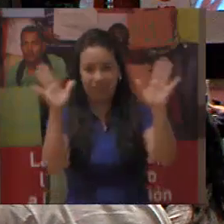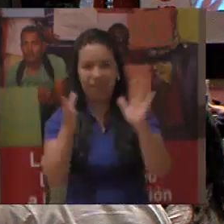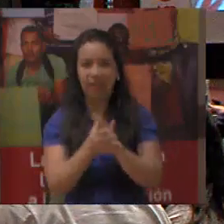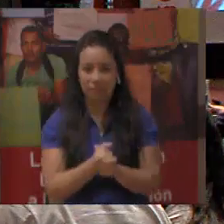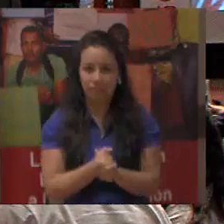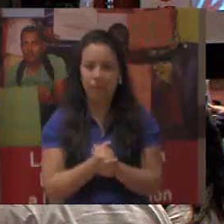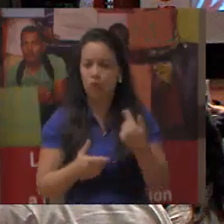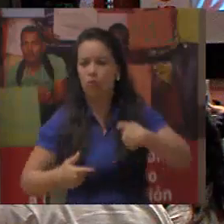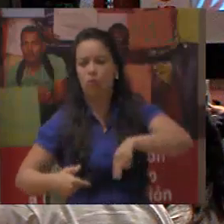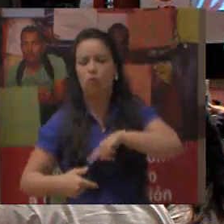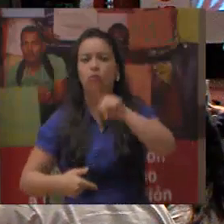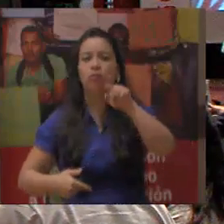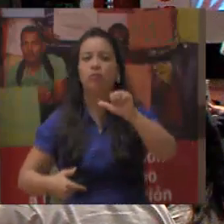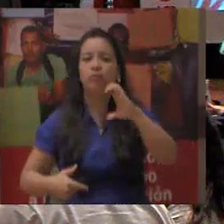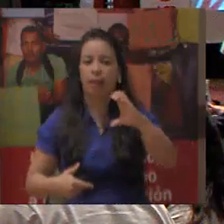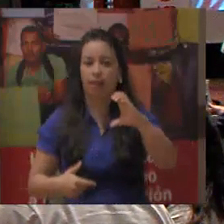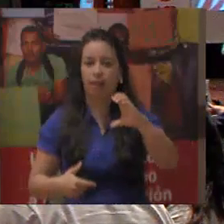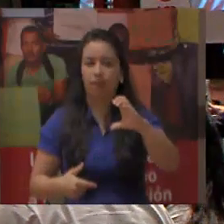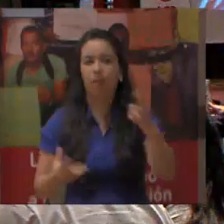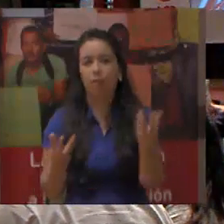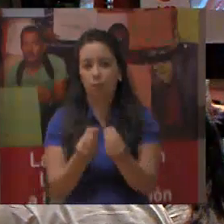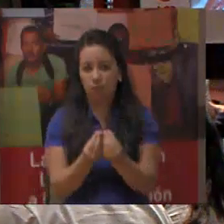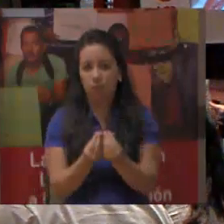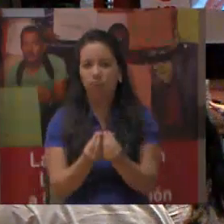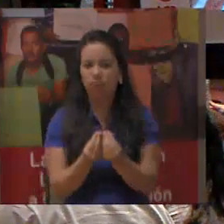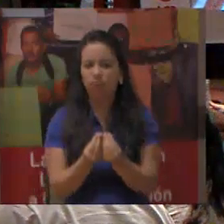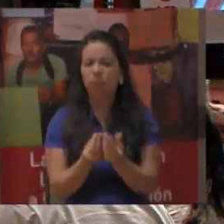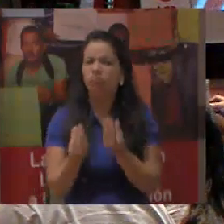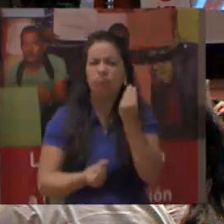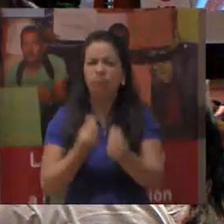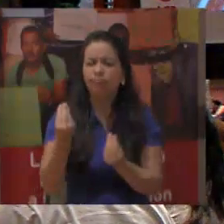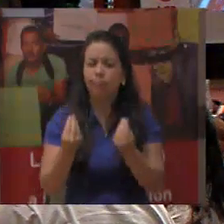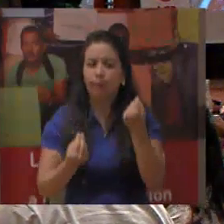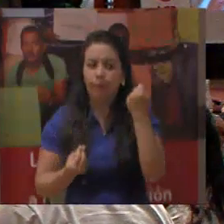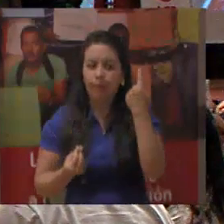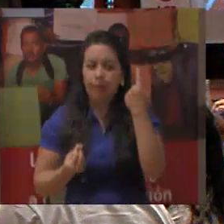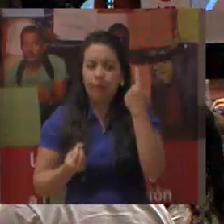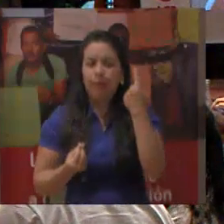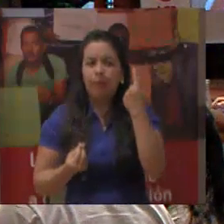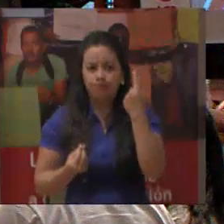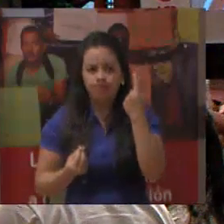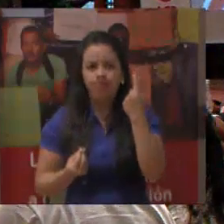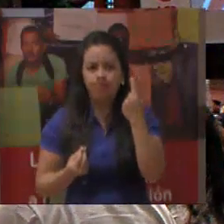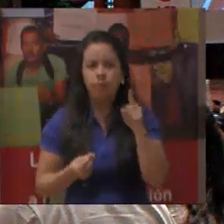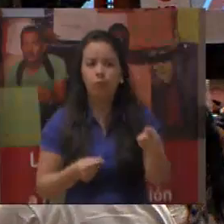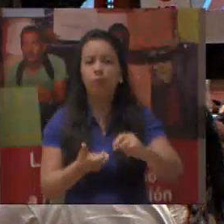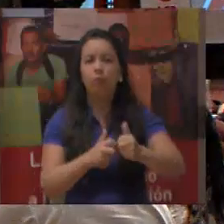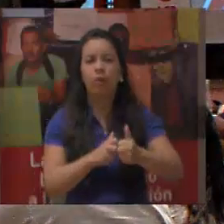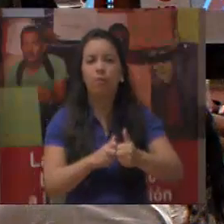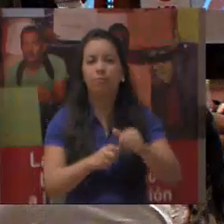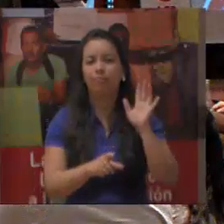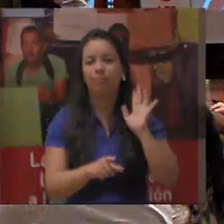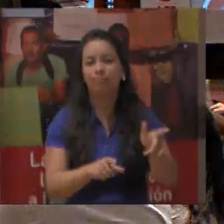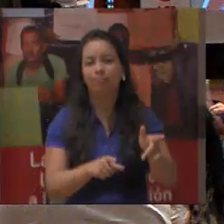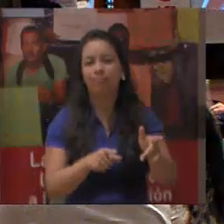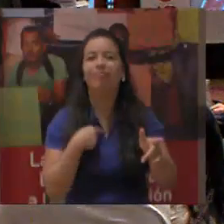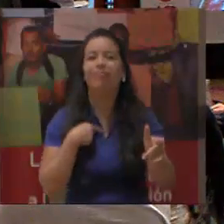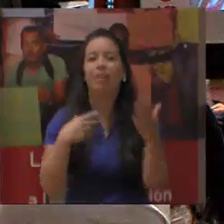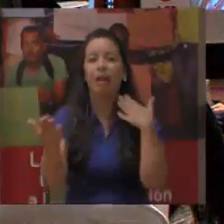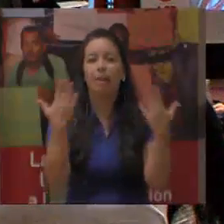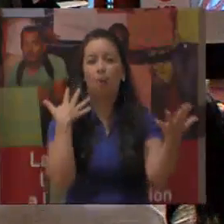Nosotros desde la SAC, y desde el Grupo Grajales entendimos que parte del problema es el campo.